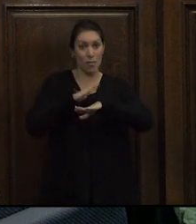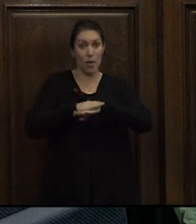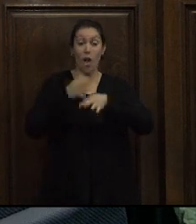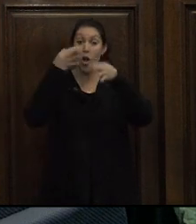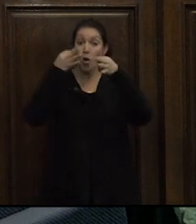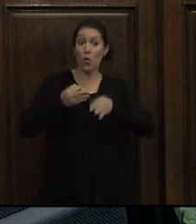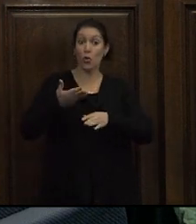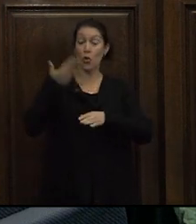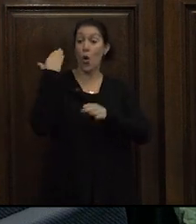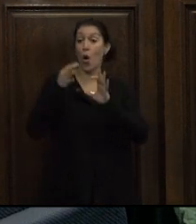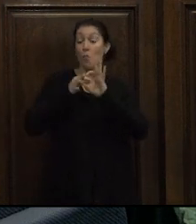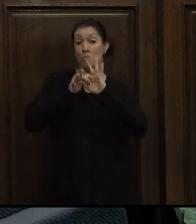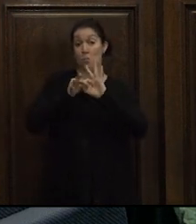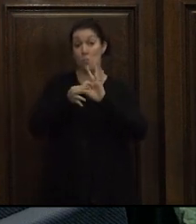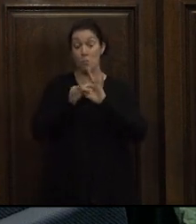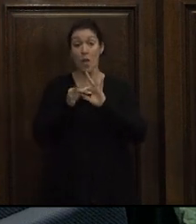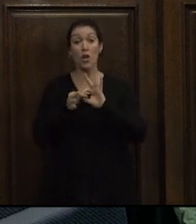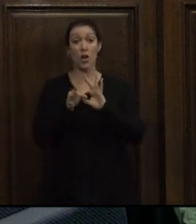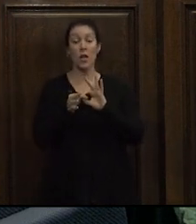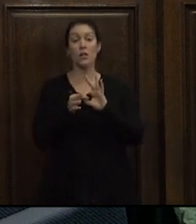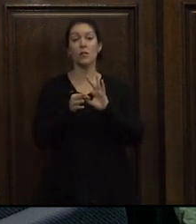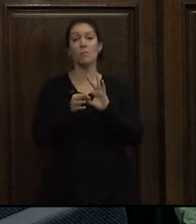el miércoles Mary Jane